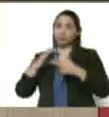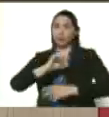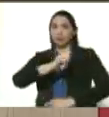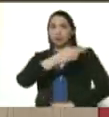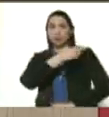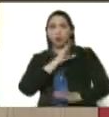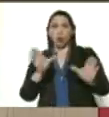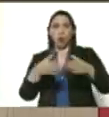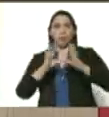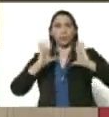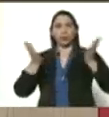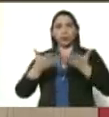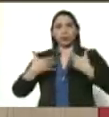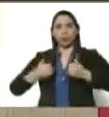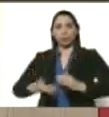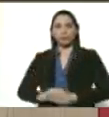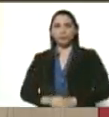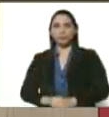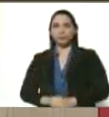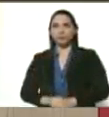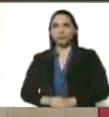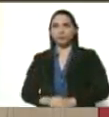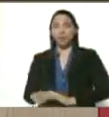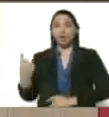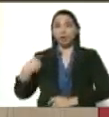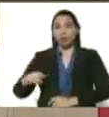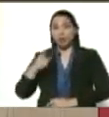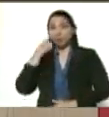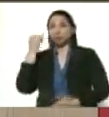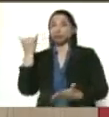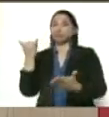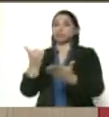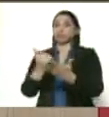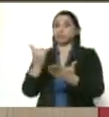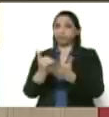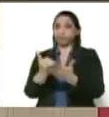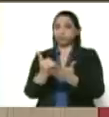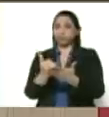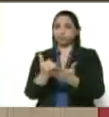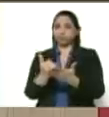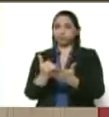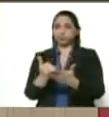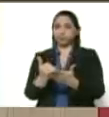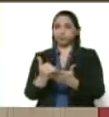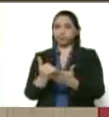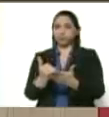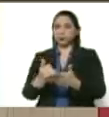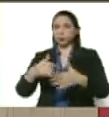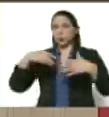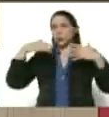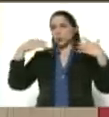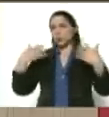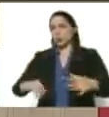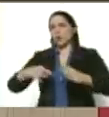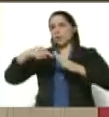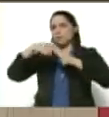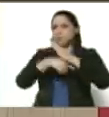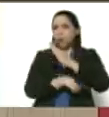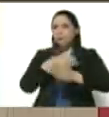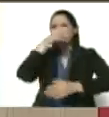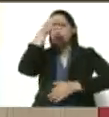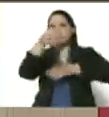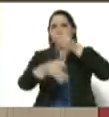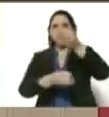de la Organización Mundial de la Salud, que tiene que ver con una muy profunda